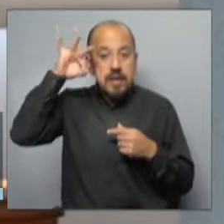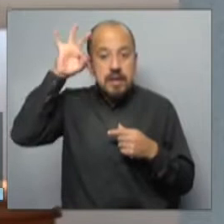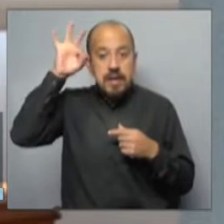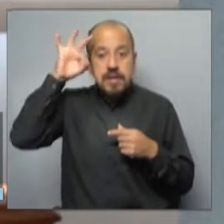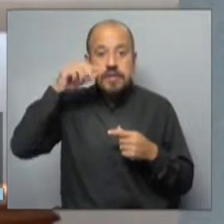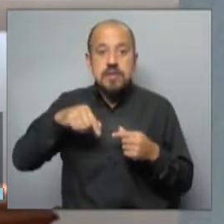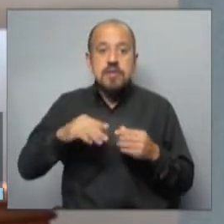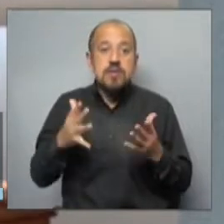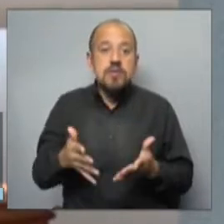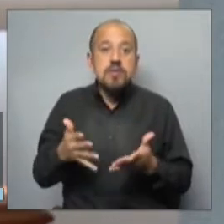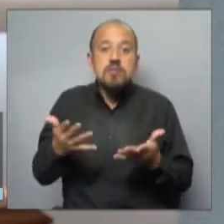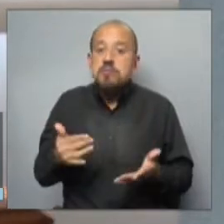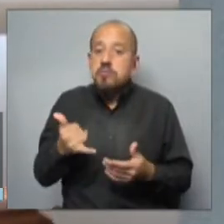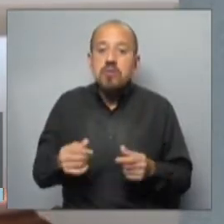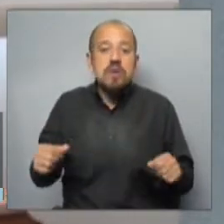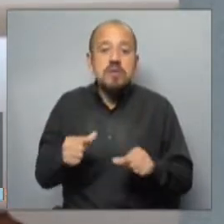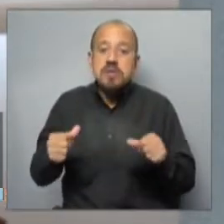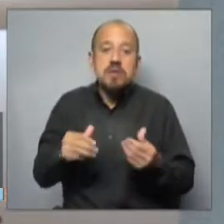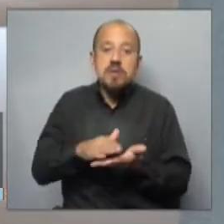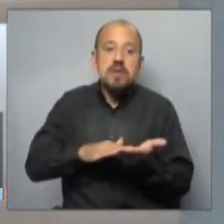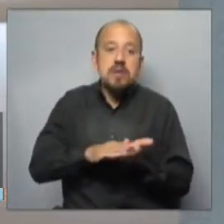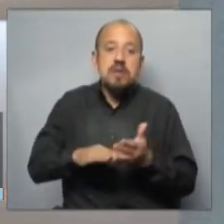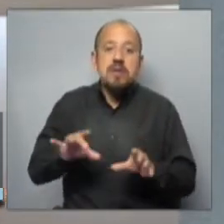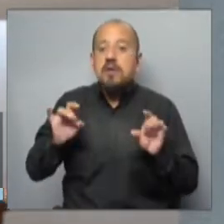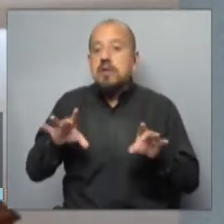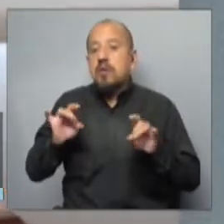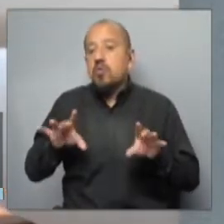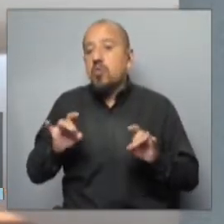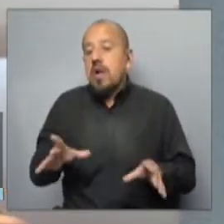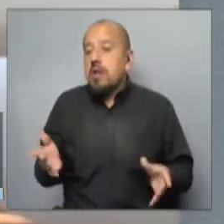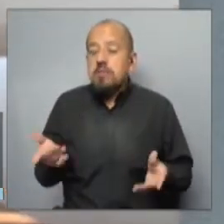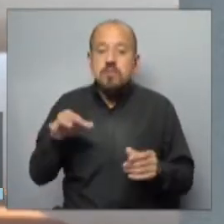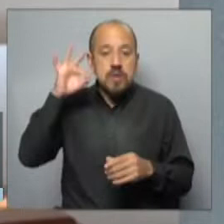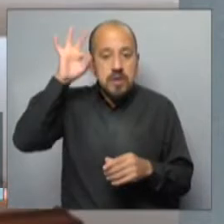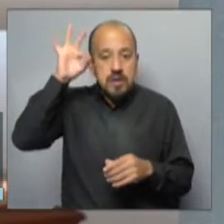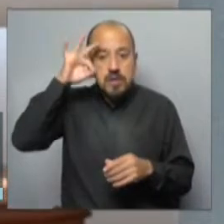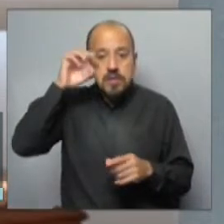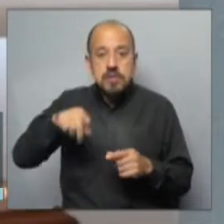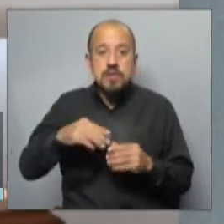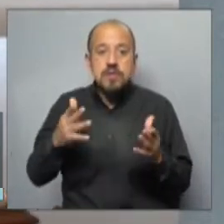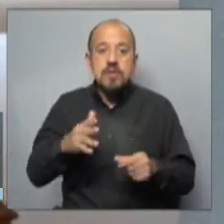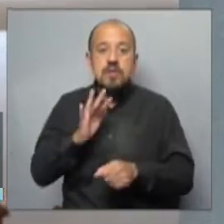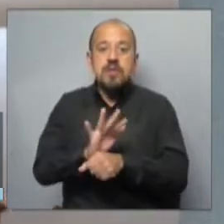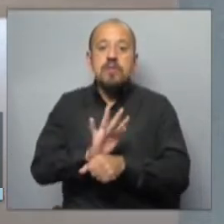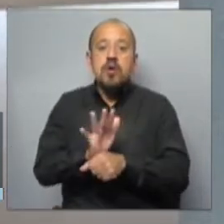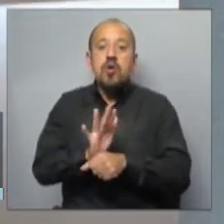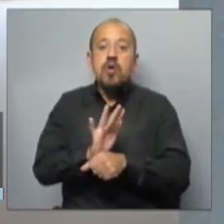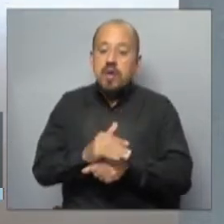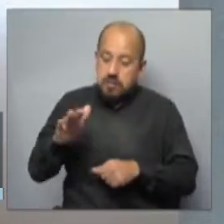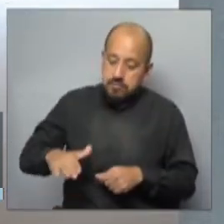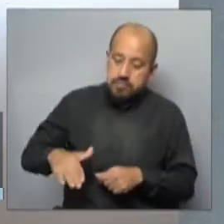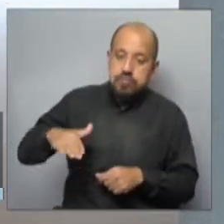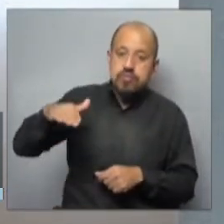no tengo que hacer casi ningún esfuerzo es natural es como mirar gases la biología en mi pasión desde niña se